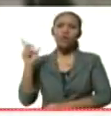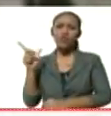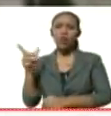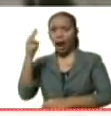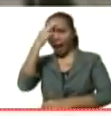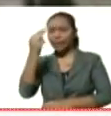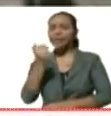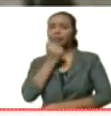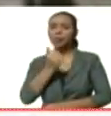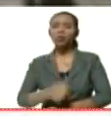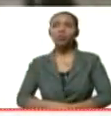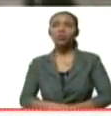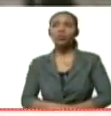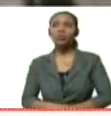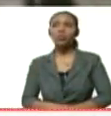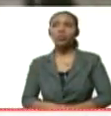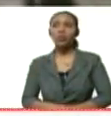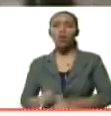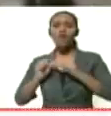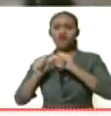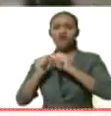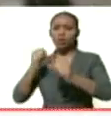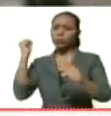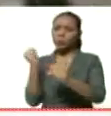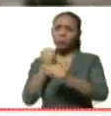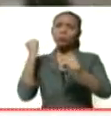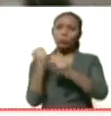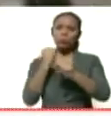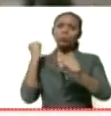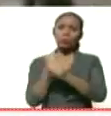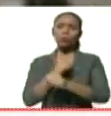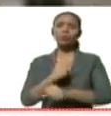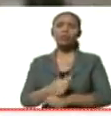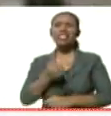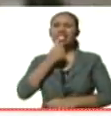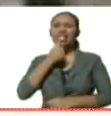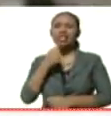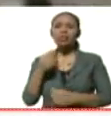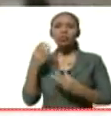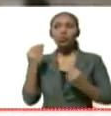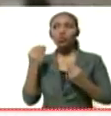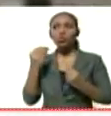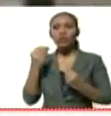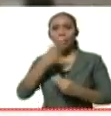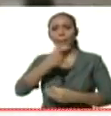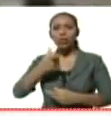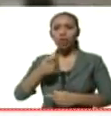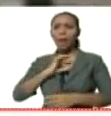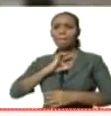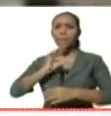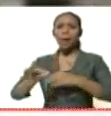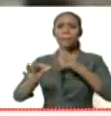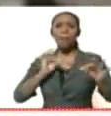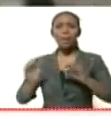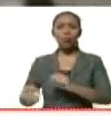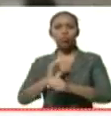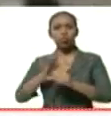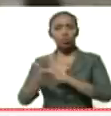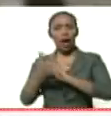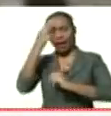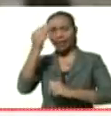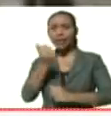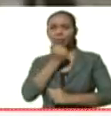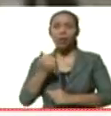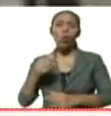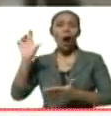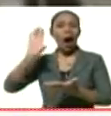Antímano. Se mantuvo trabajando. ¿Quién sabe a cuánta gente le pegó el coronavirus? En Antímano, en